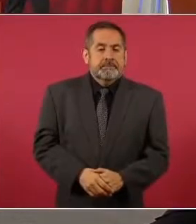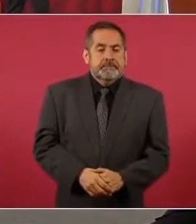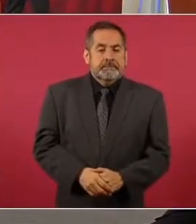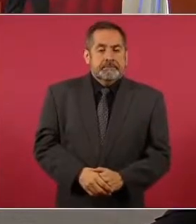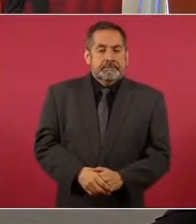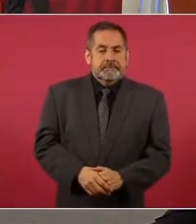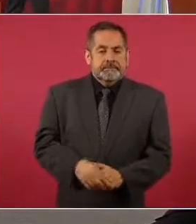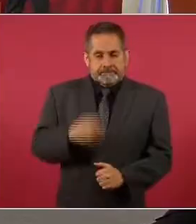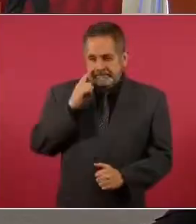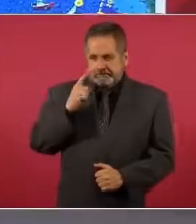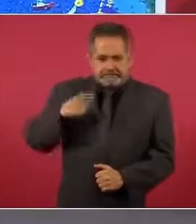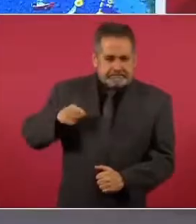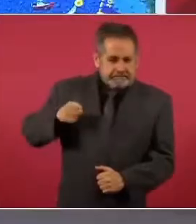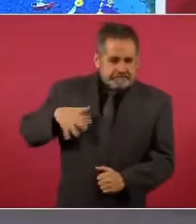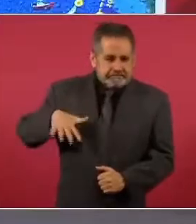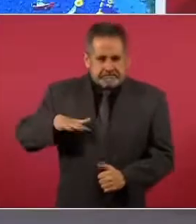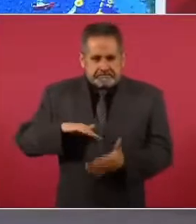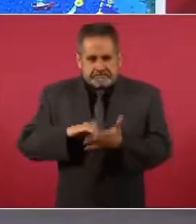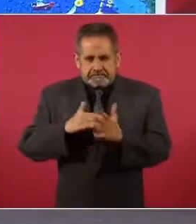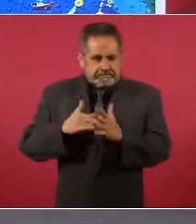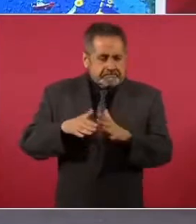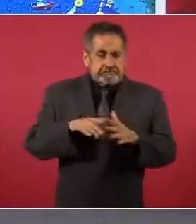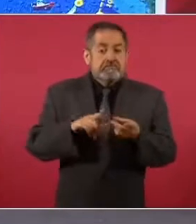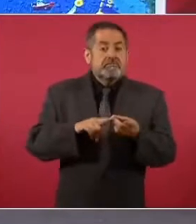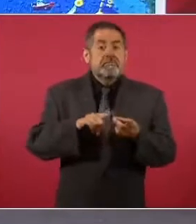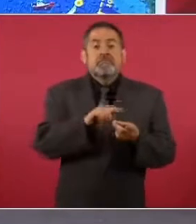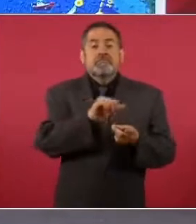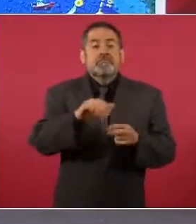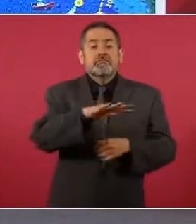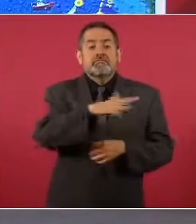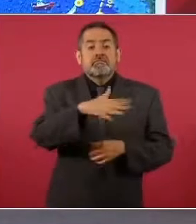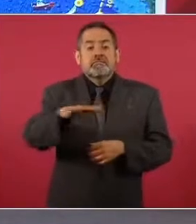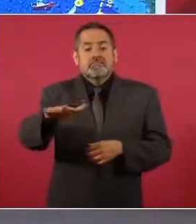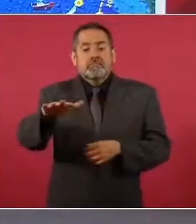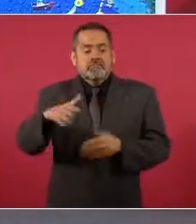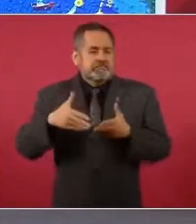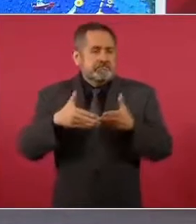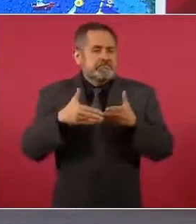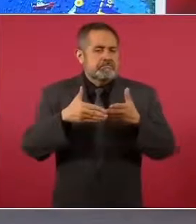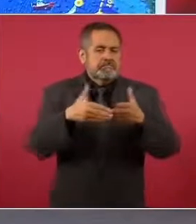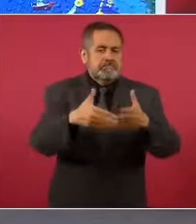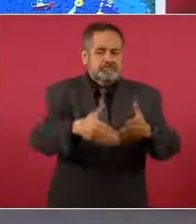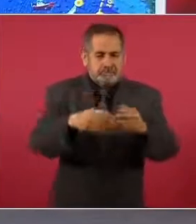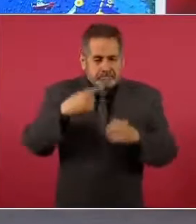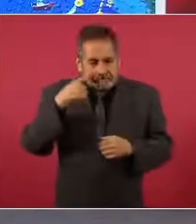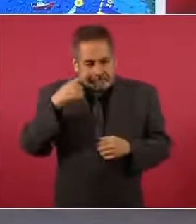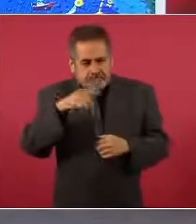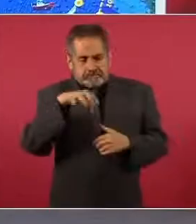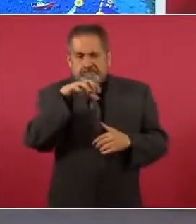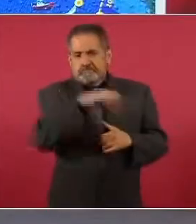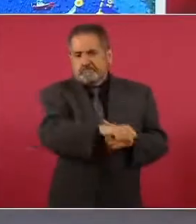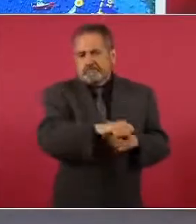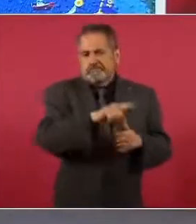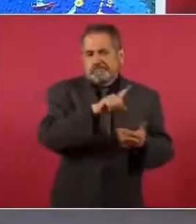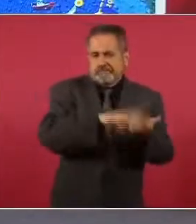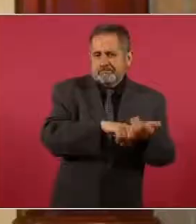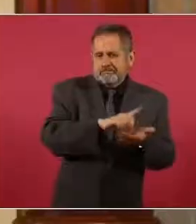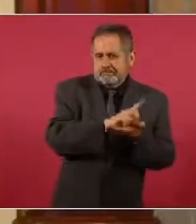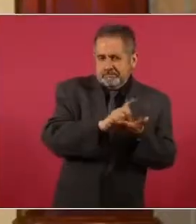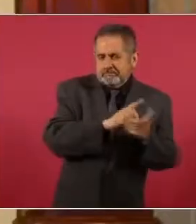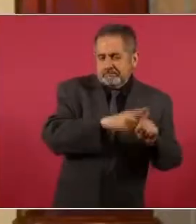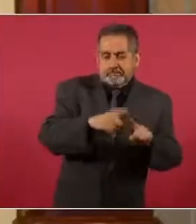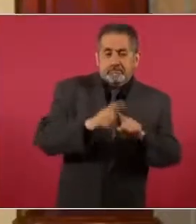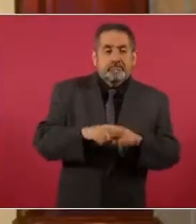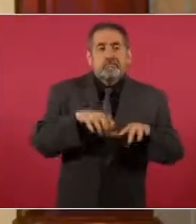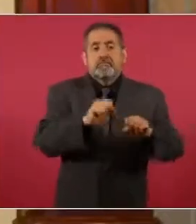las operaciones en la mar para detectar el tráfico de sustancias ilícitas, fue detenido